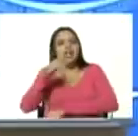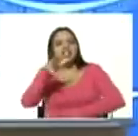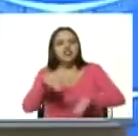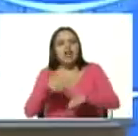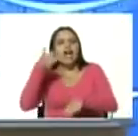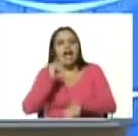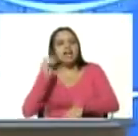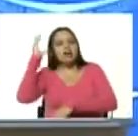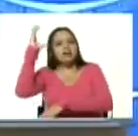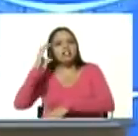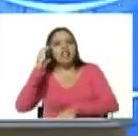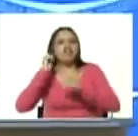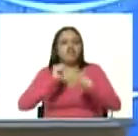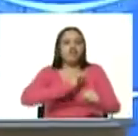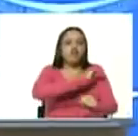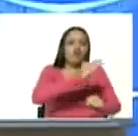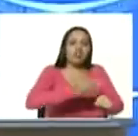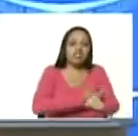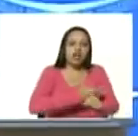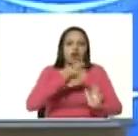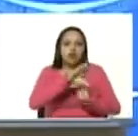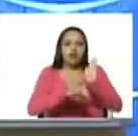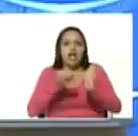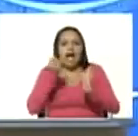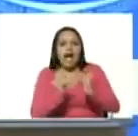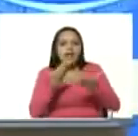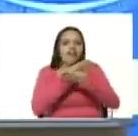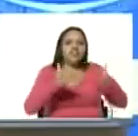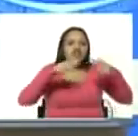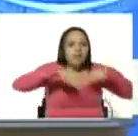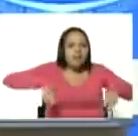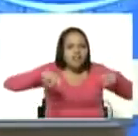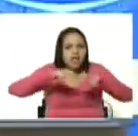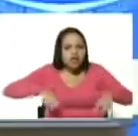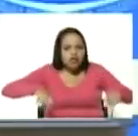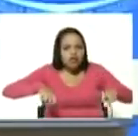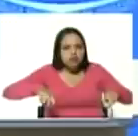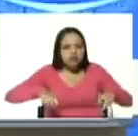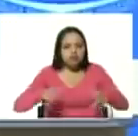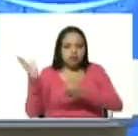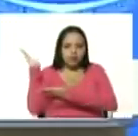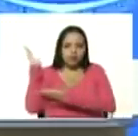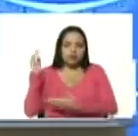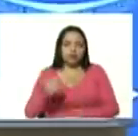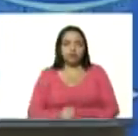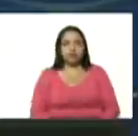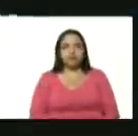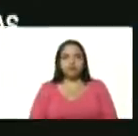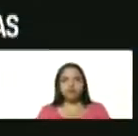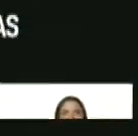fuerza constitucional para investigar, va a abrir una investigación. Adelante, audio.